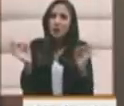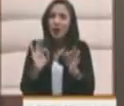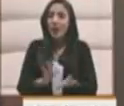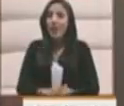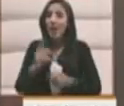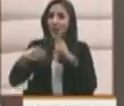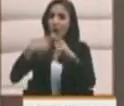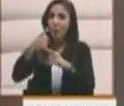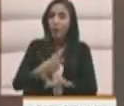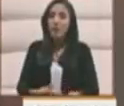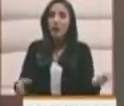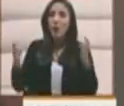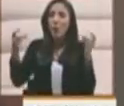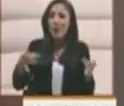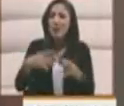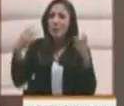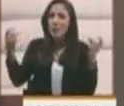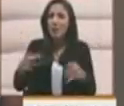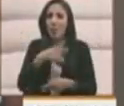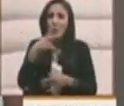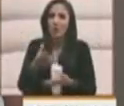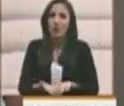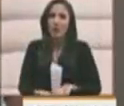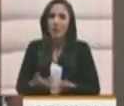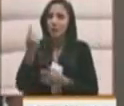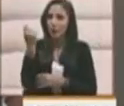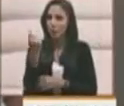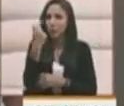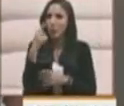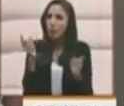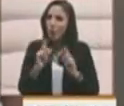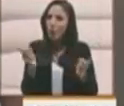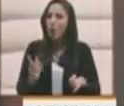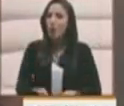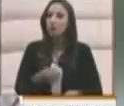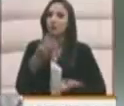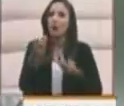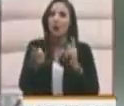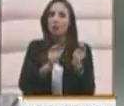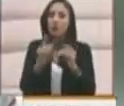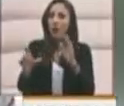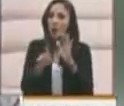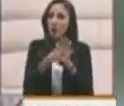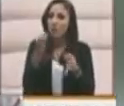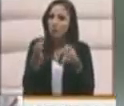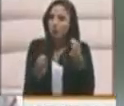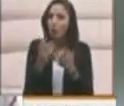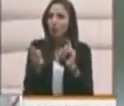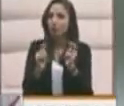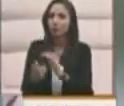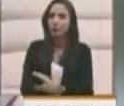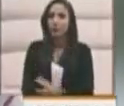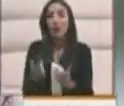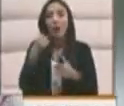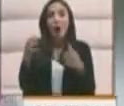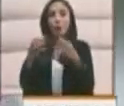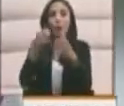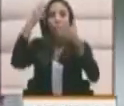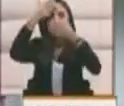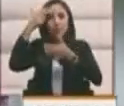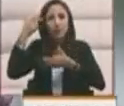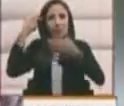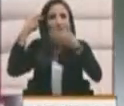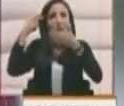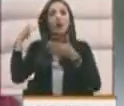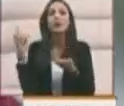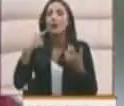de la presidencia. Y los diputados no son para eso, los diputados son para legislar. Porque este delincuente, este terrorista, debe ser